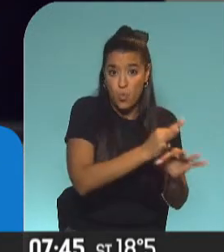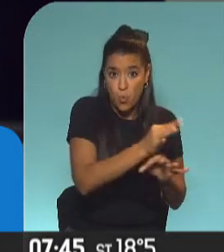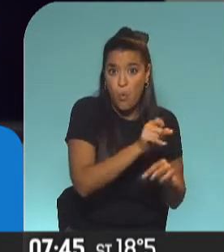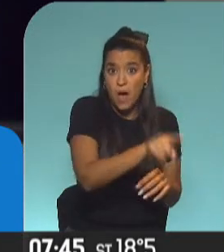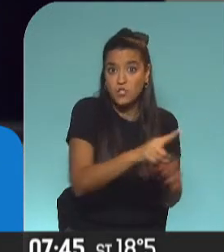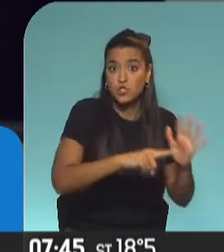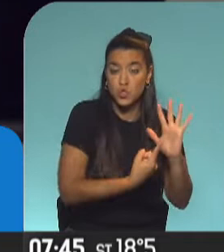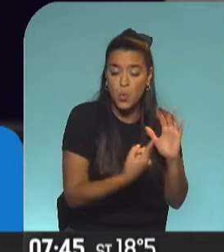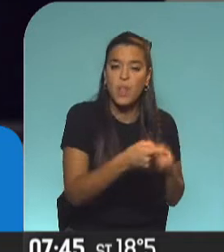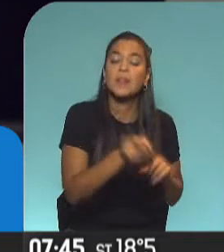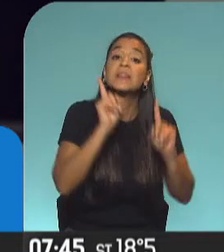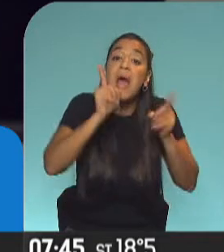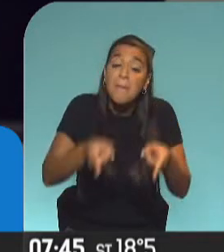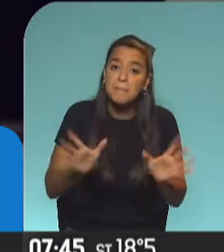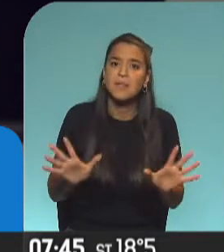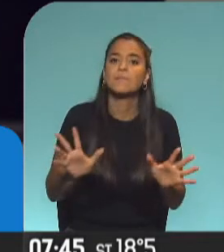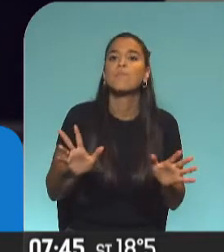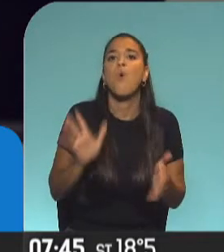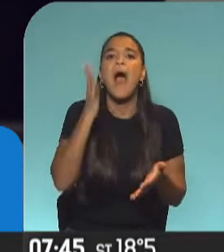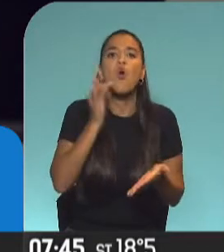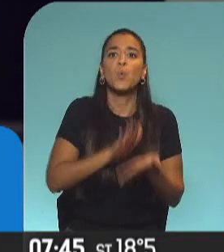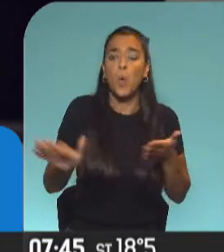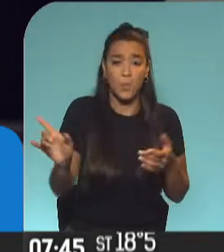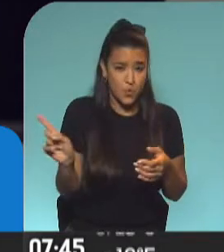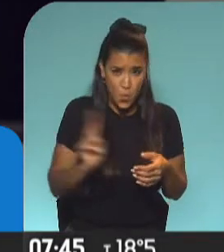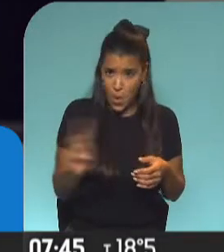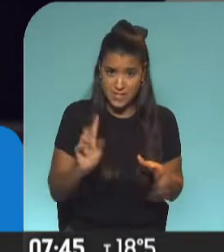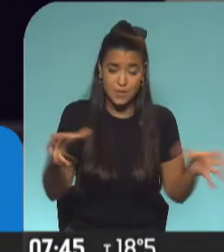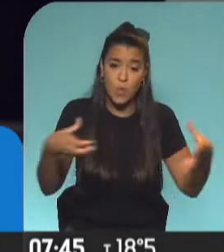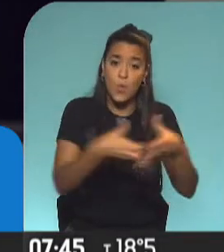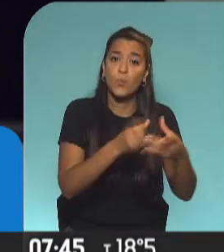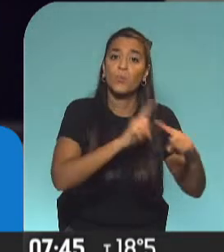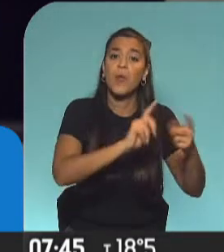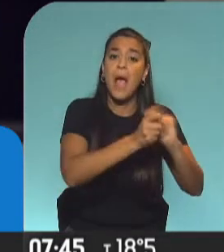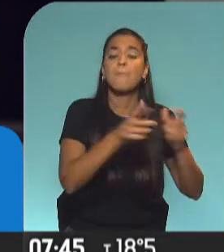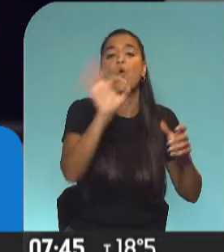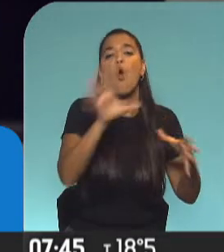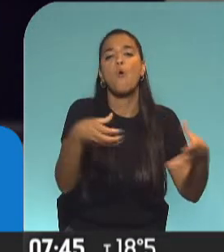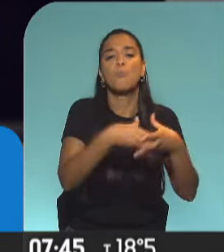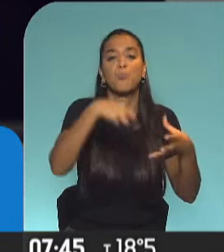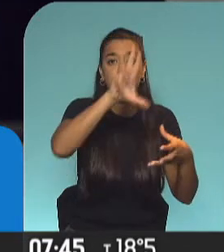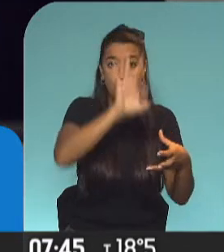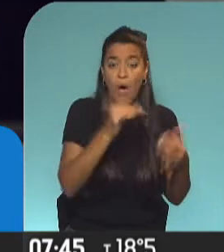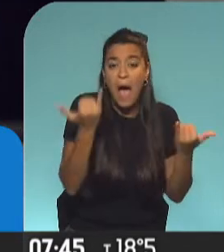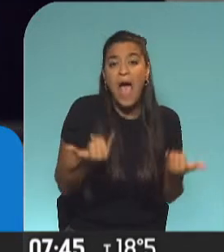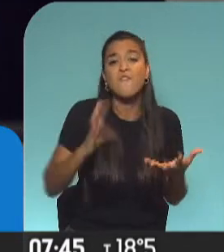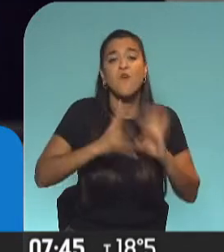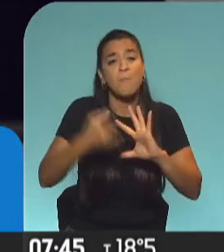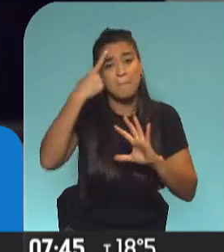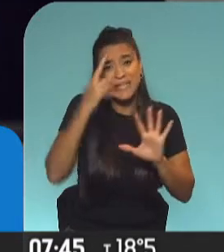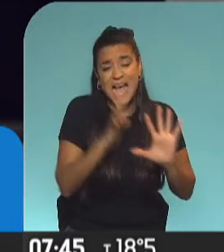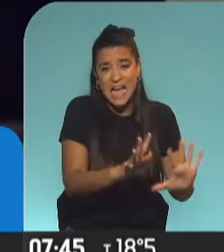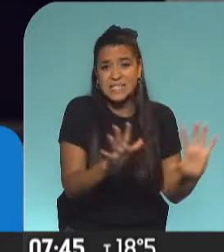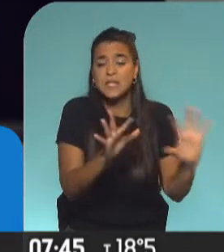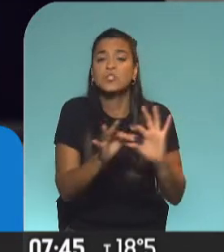Aires. También hay que decir que no es novedad dentro de Juntos por el Cambio, dentro del PRO, que existan estas posturas en